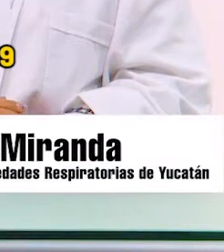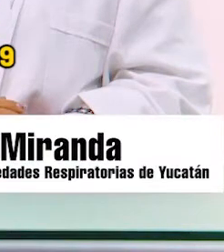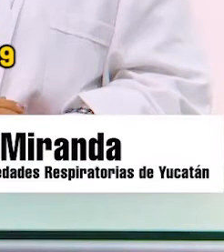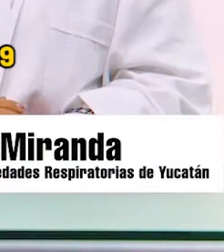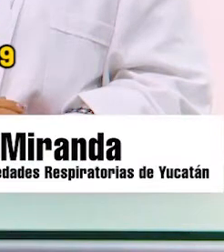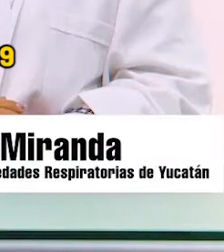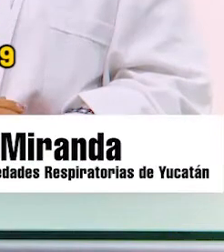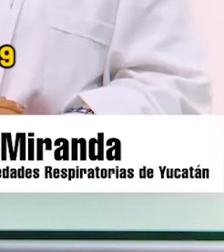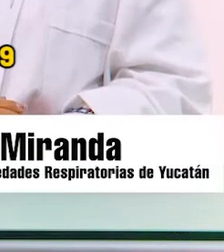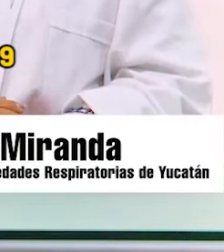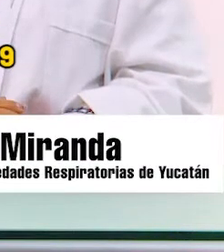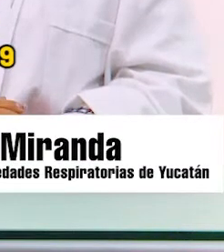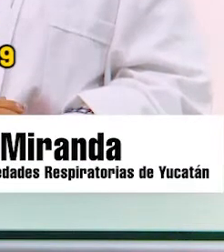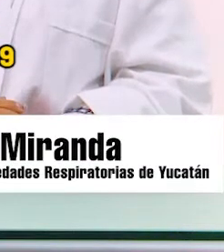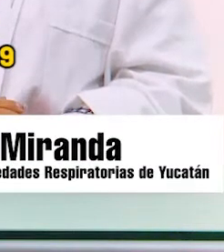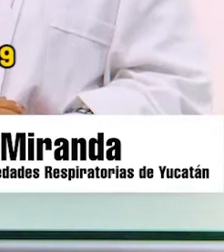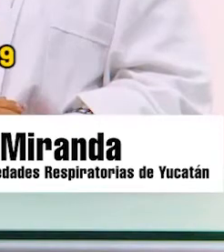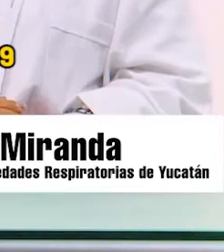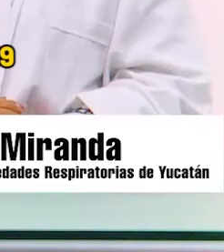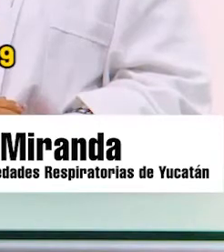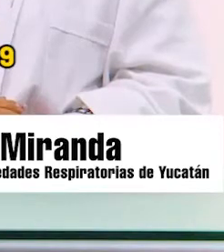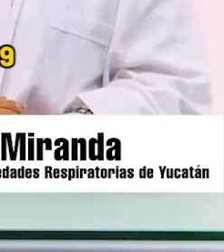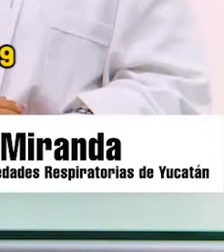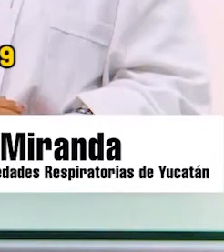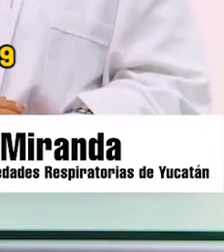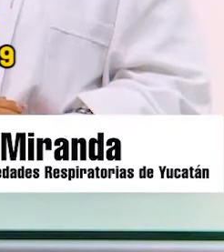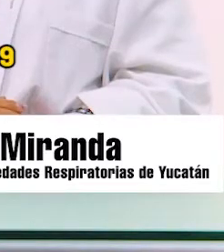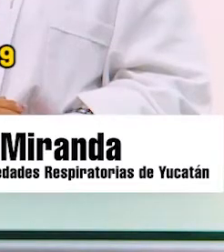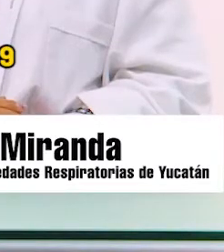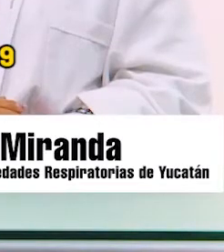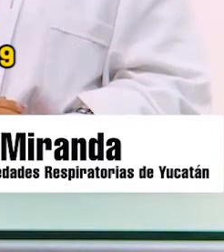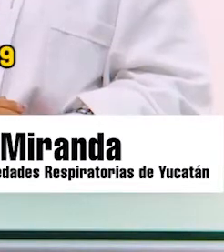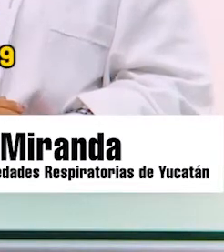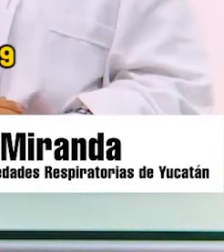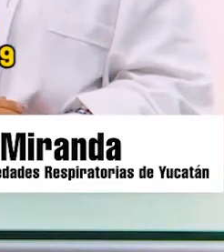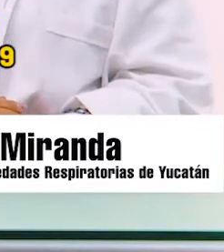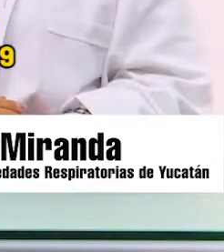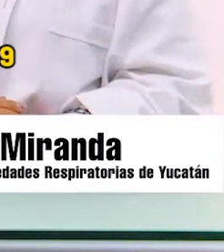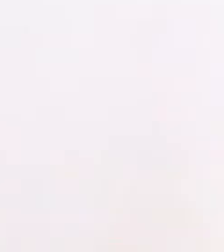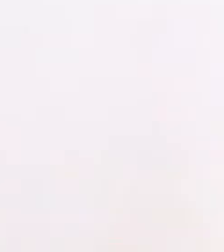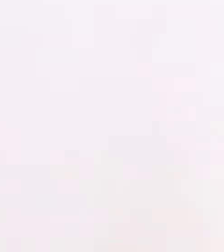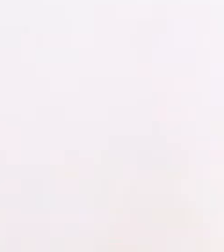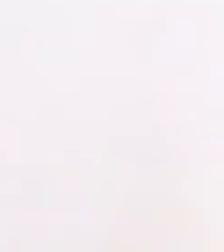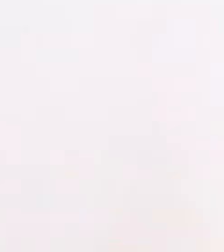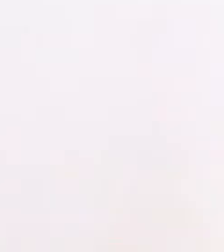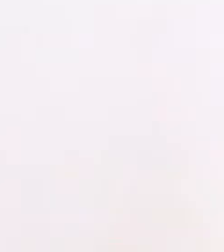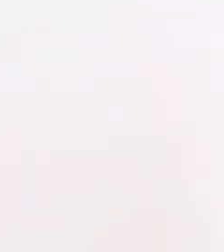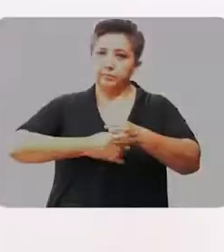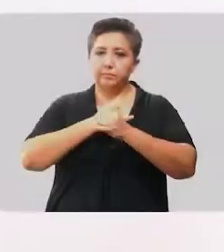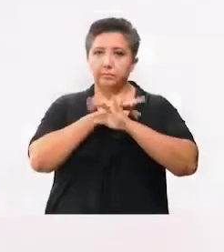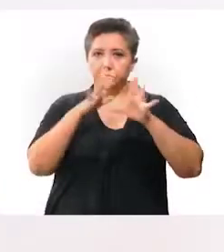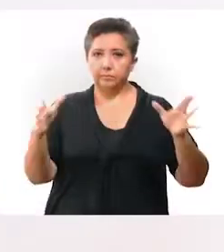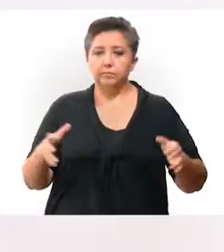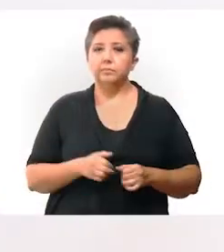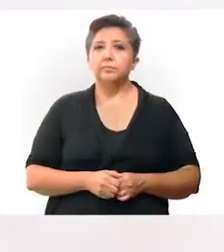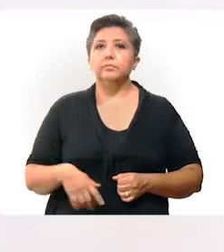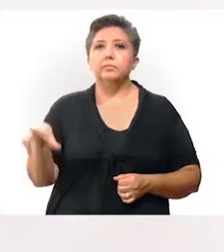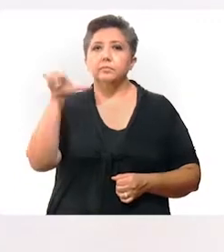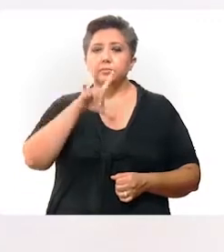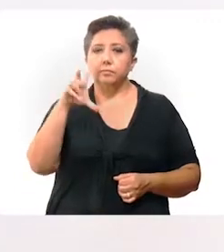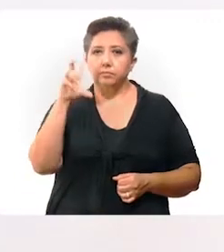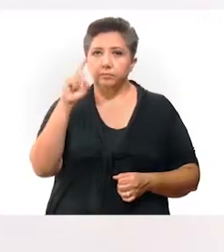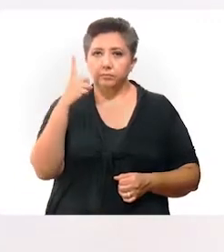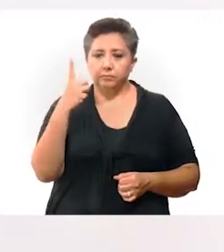Buenas tardes. Nos permitimos dar el informe diario relacionado con el COVID-19. Adelante, doctora. Gracias, doctora. Buenas tardes. Este es el parte médico de este